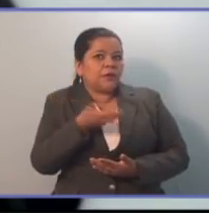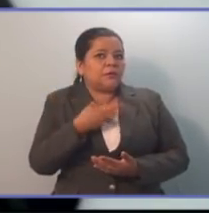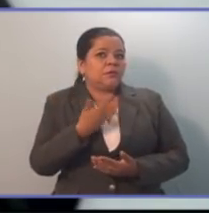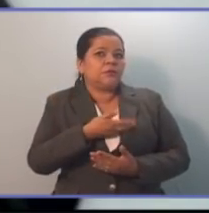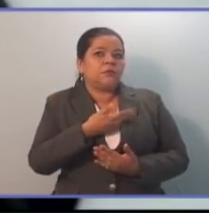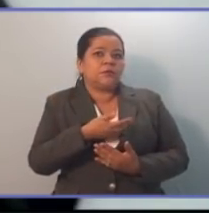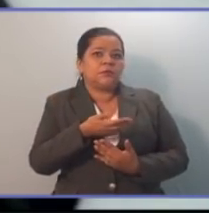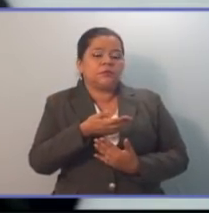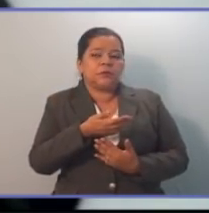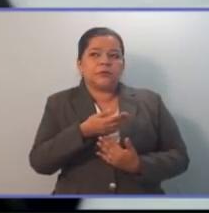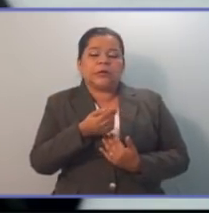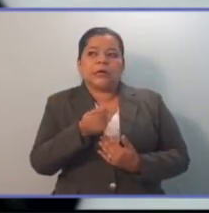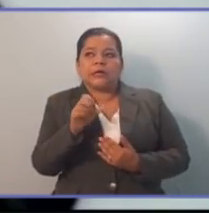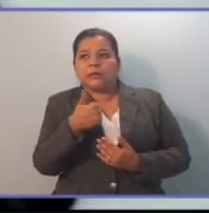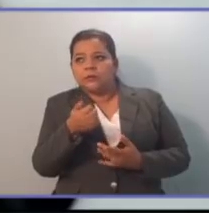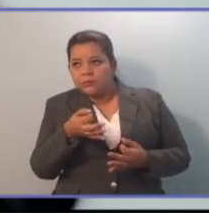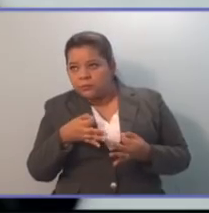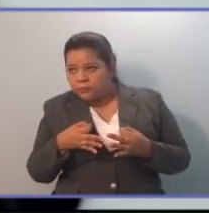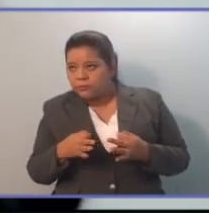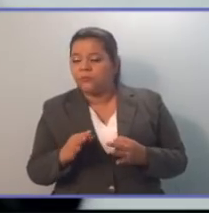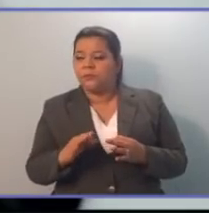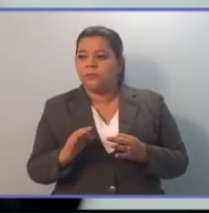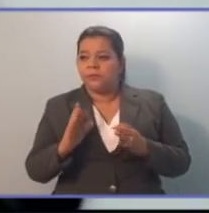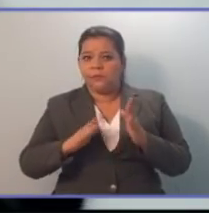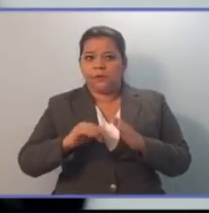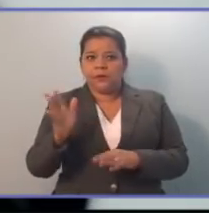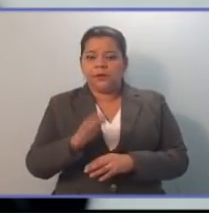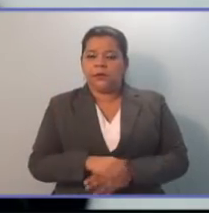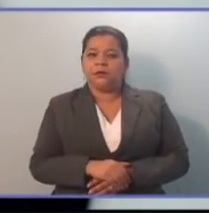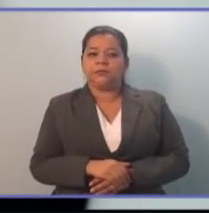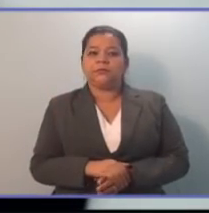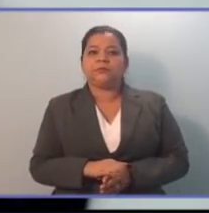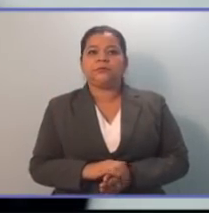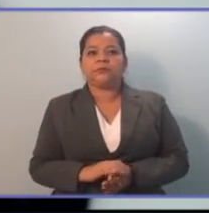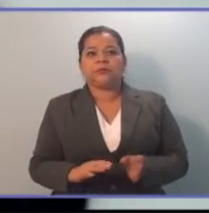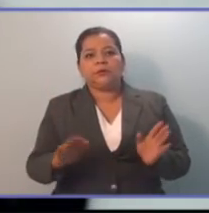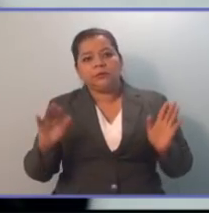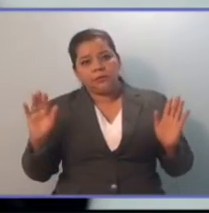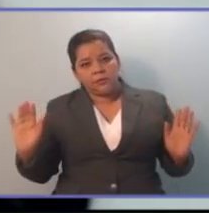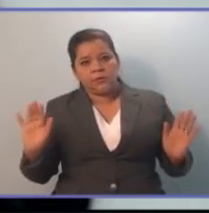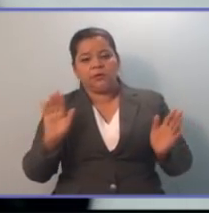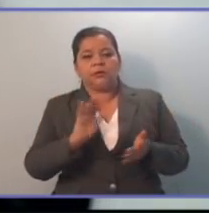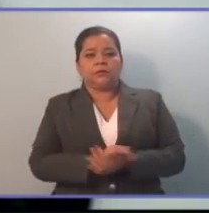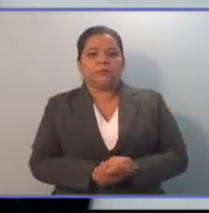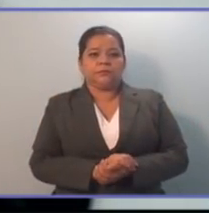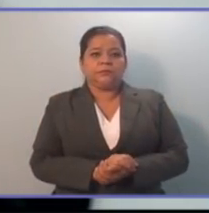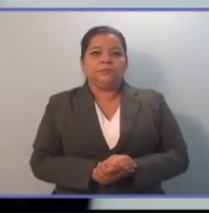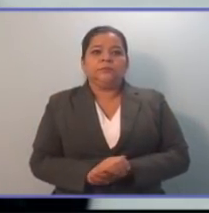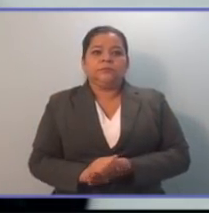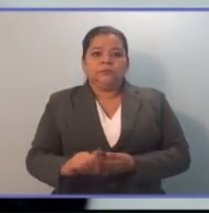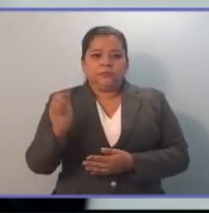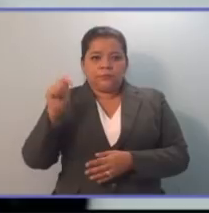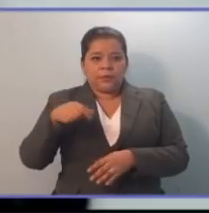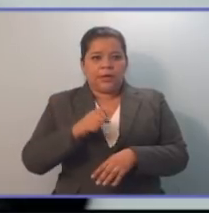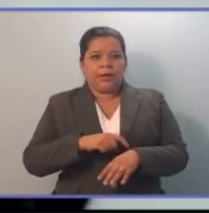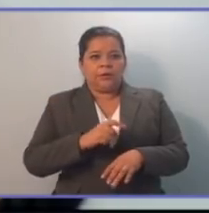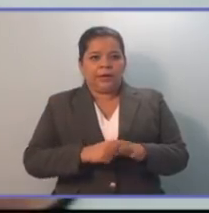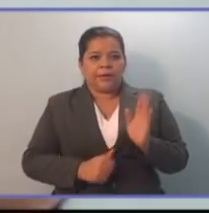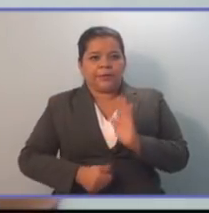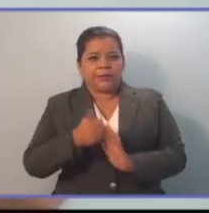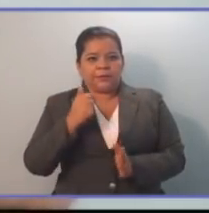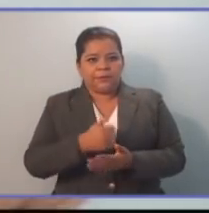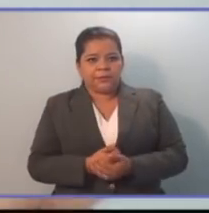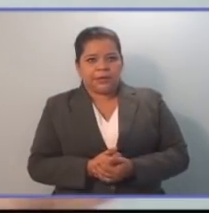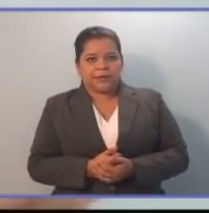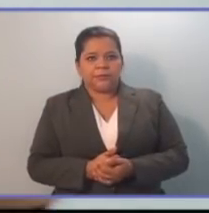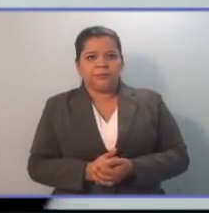atrás como abogada en ejercicio. Pero en ese momento,